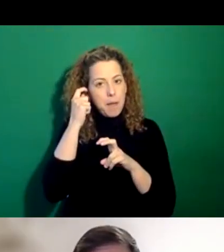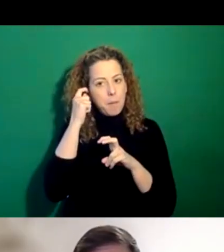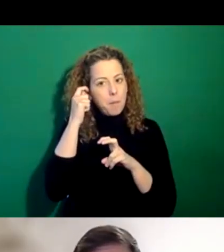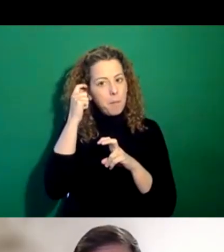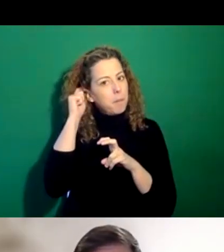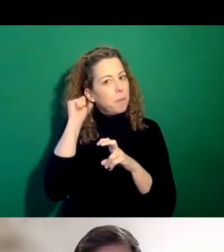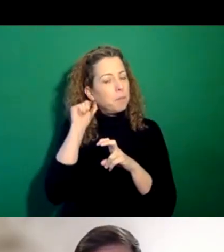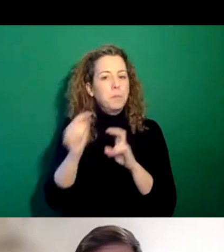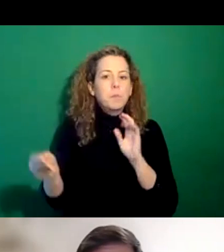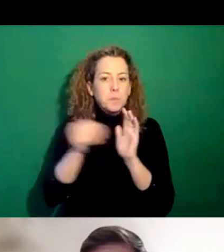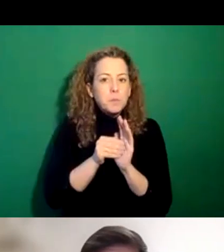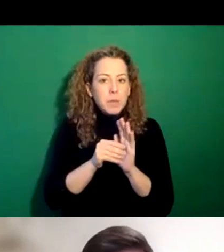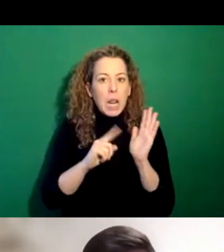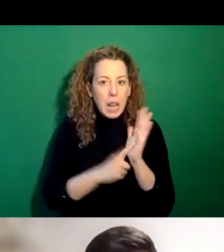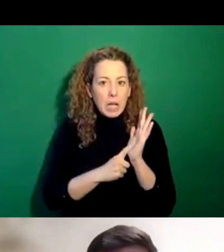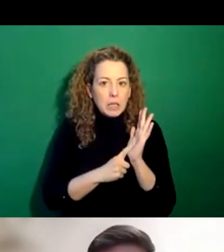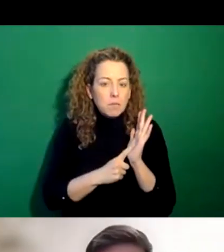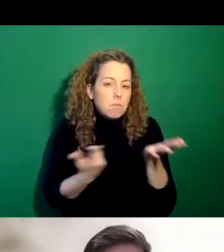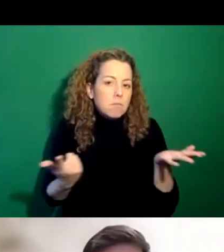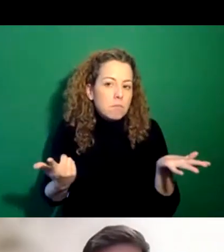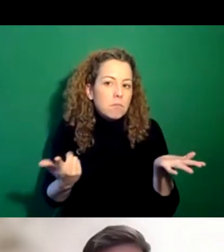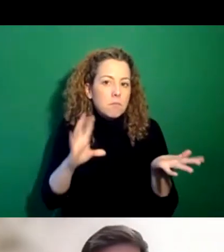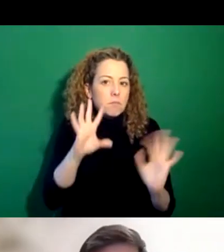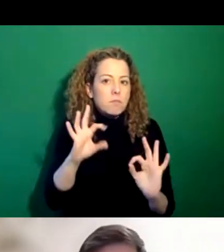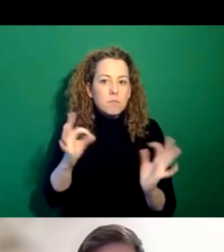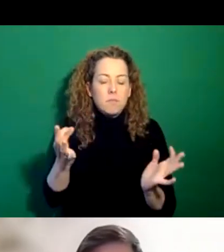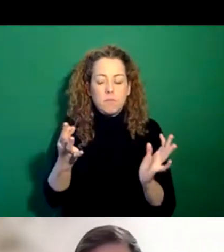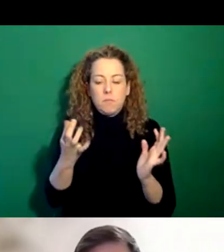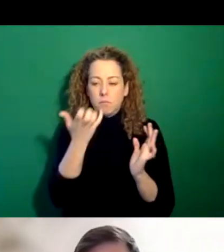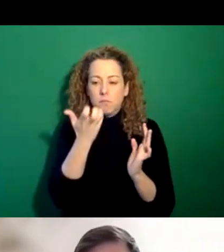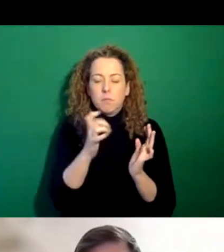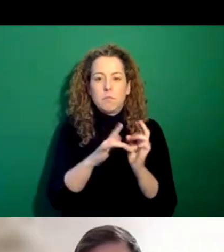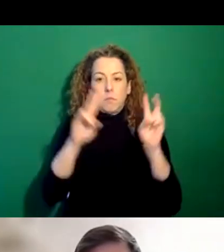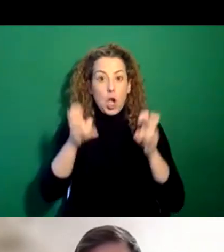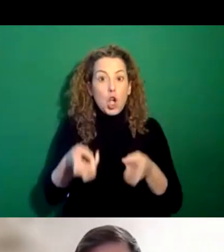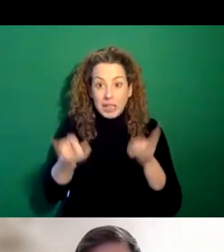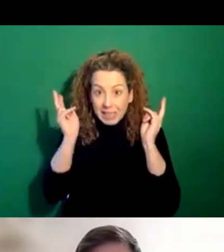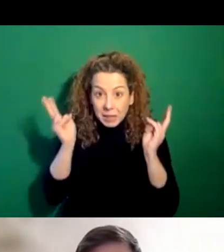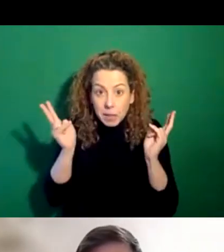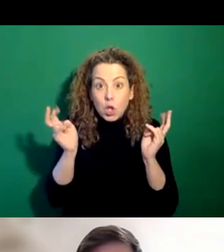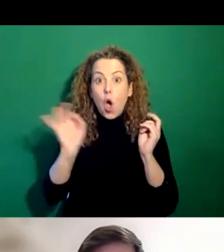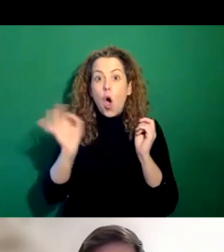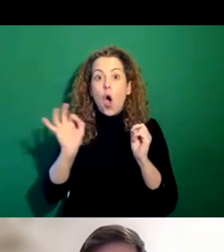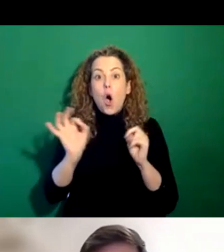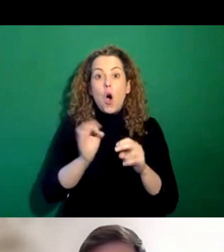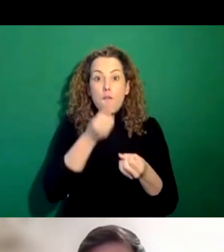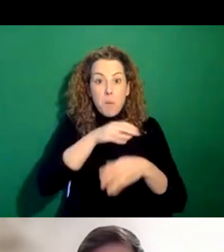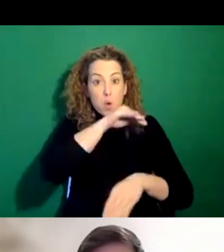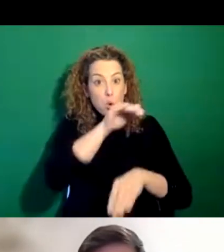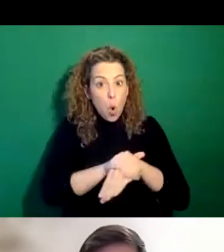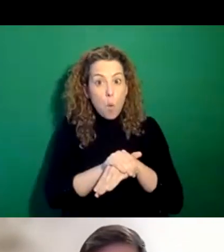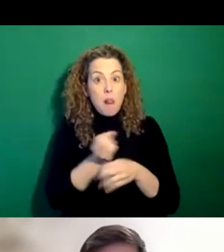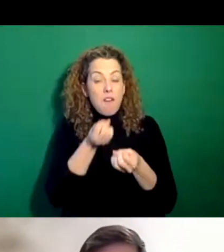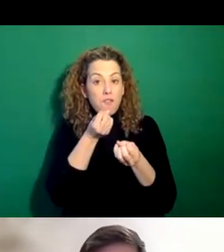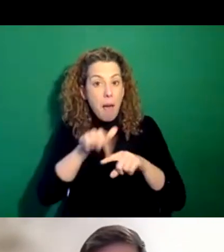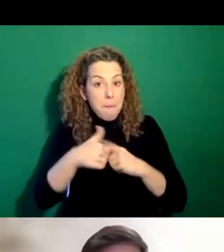estarían contempladas dentro de la ley. Como digo, siempre que cumplamos con ese consentimiento y que cumplamos con la información a la familia